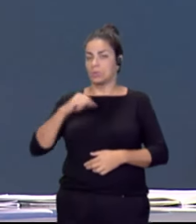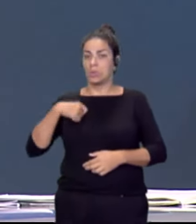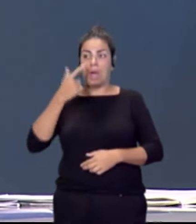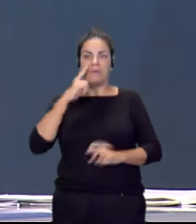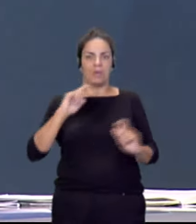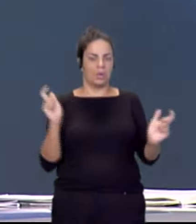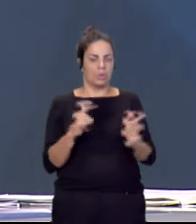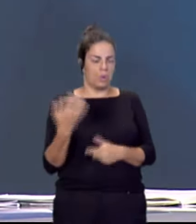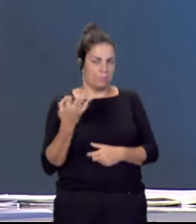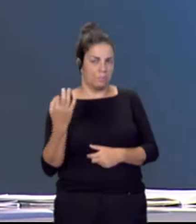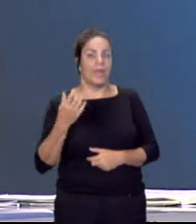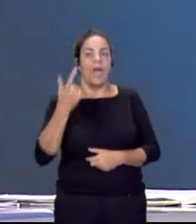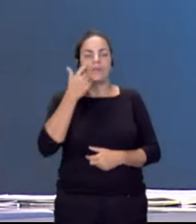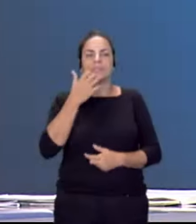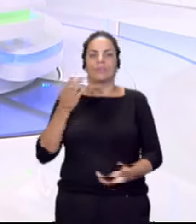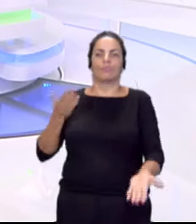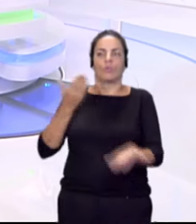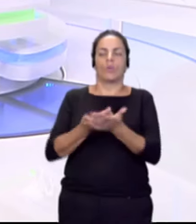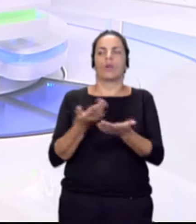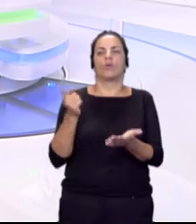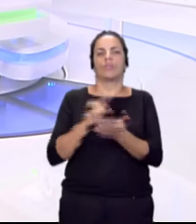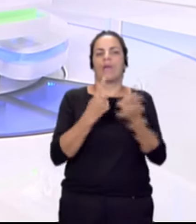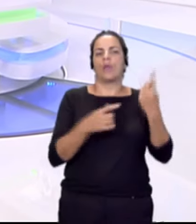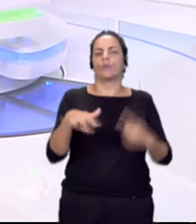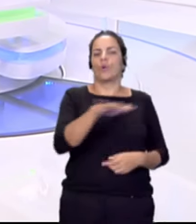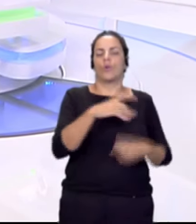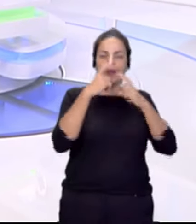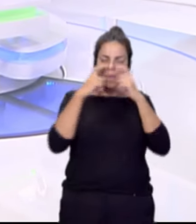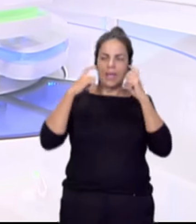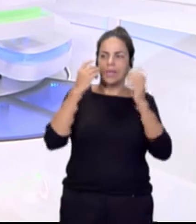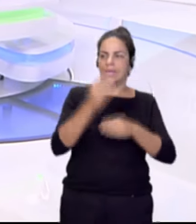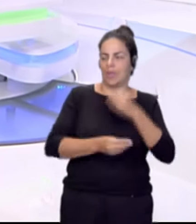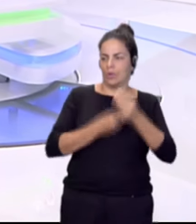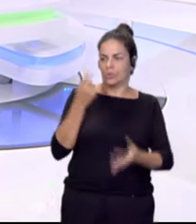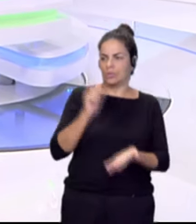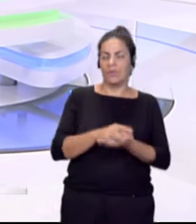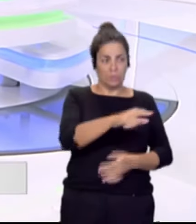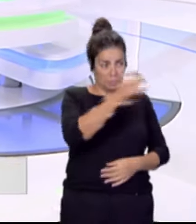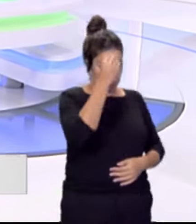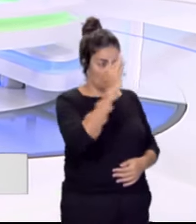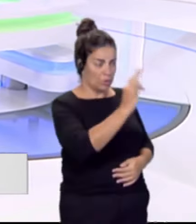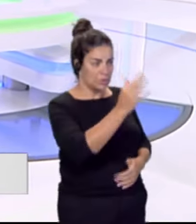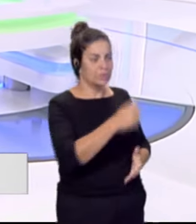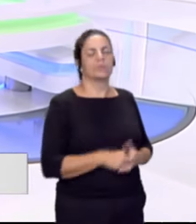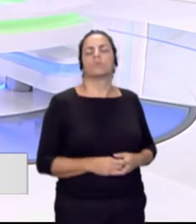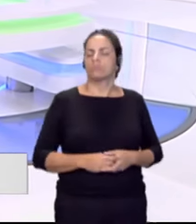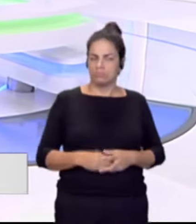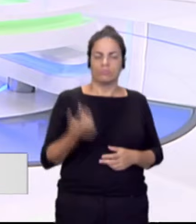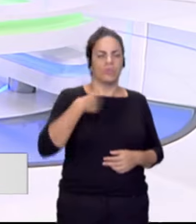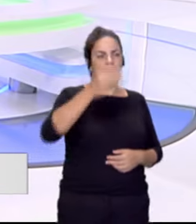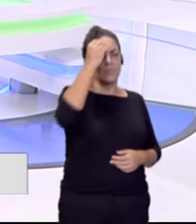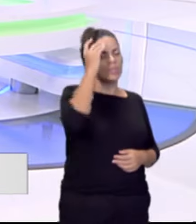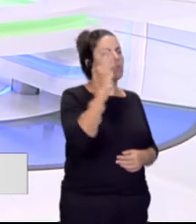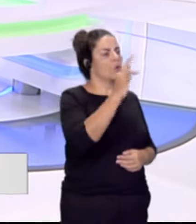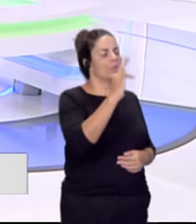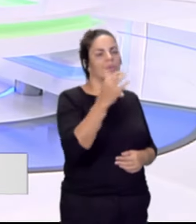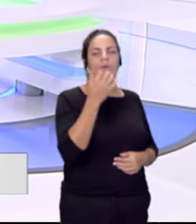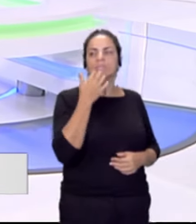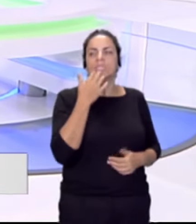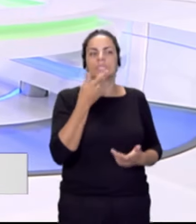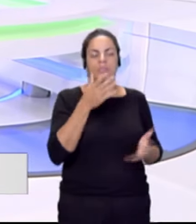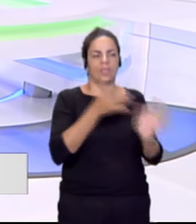se use otra vez las mascarillas en ciertos sitios. ¿Lo ves positivo, Natacha? Yo lo veo positivo, todo lo que sea a ayudarnos y